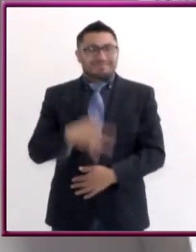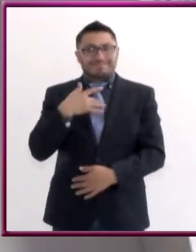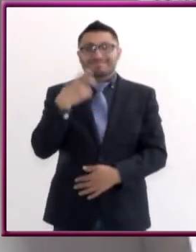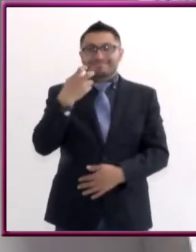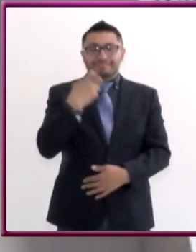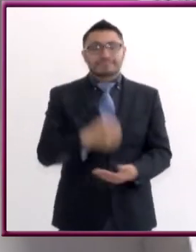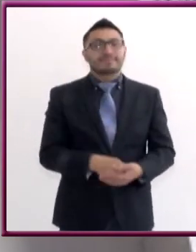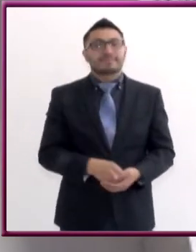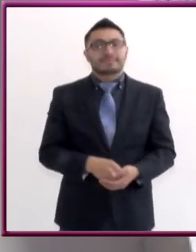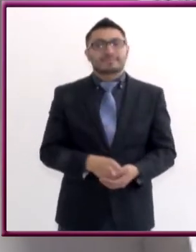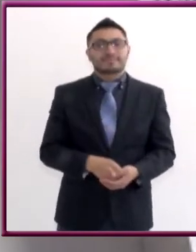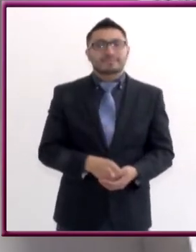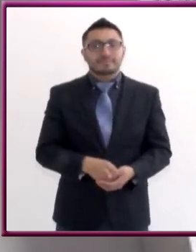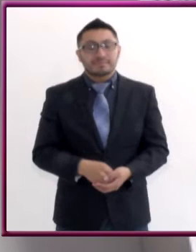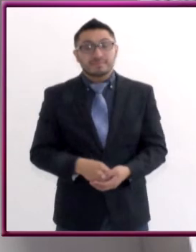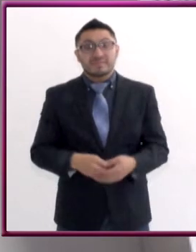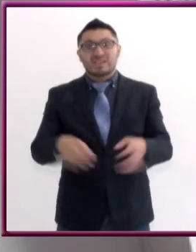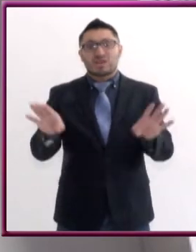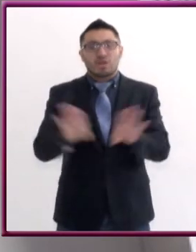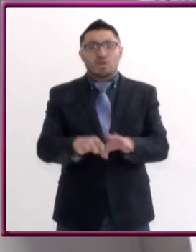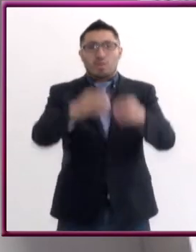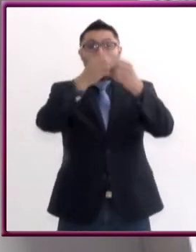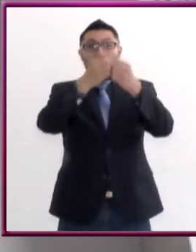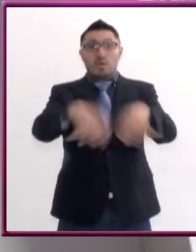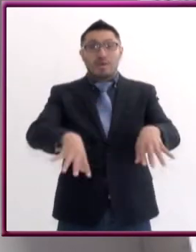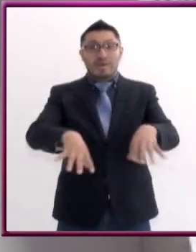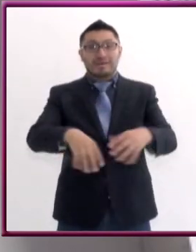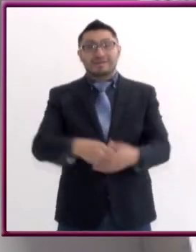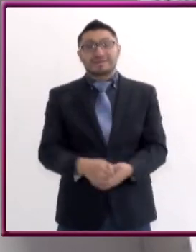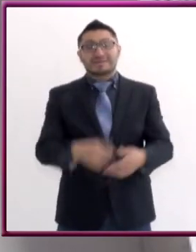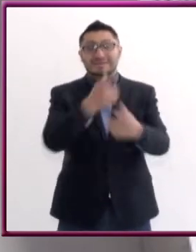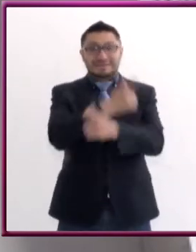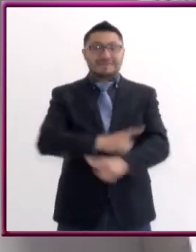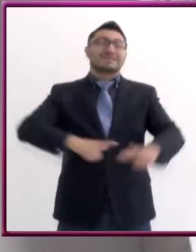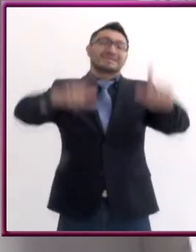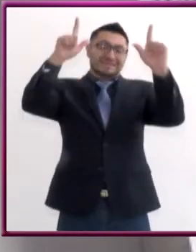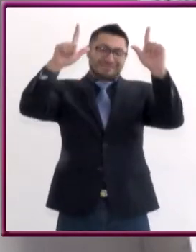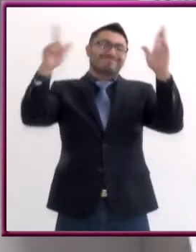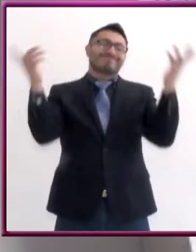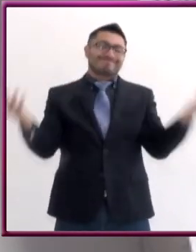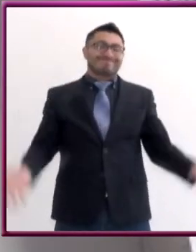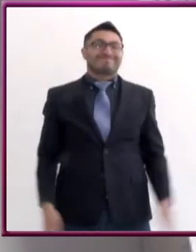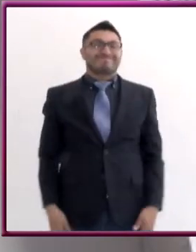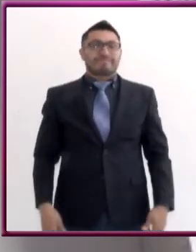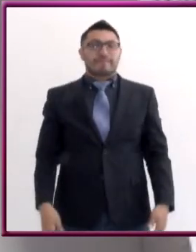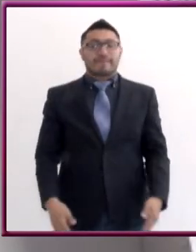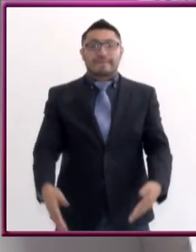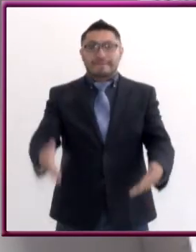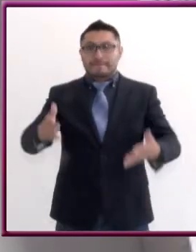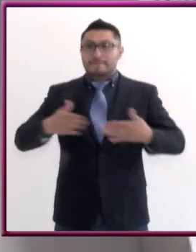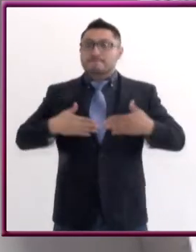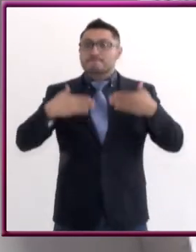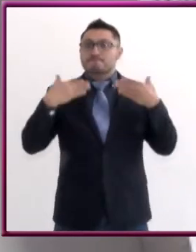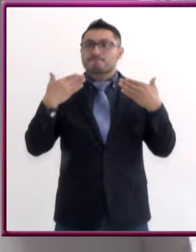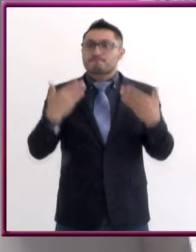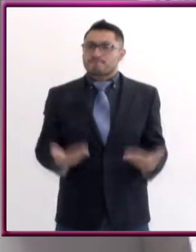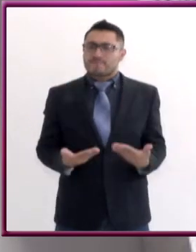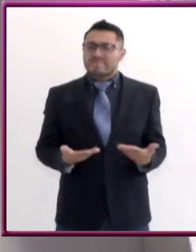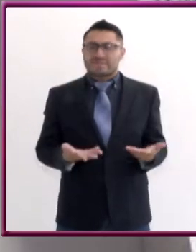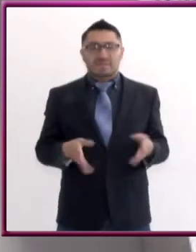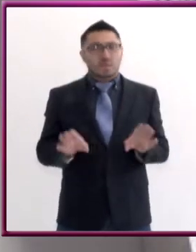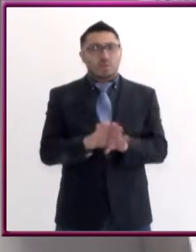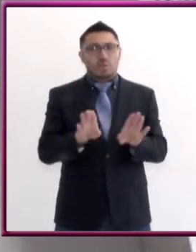una condición de pérdida de la libertad, de la confianza,